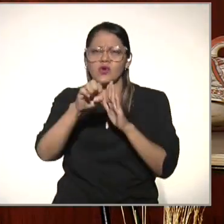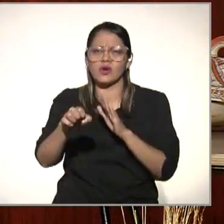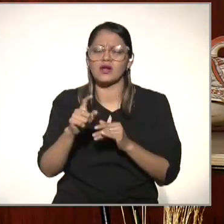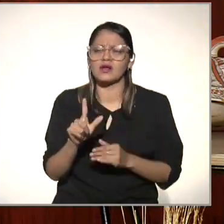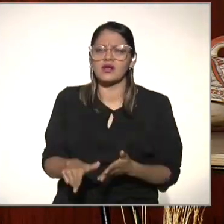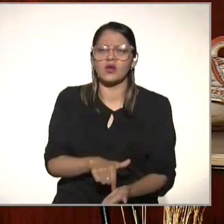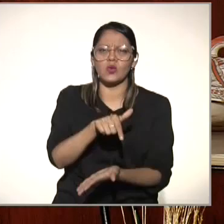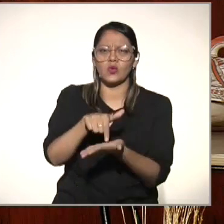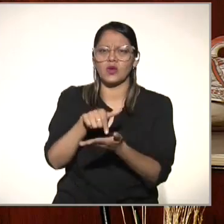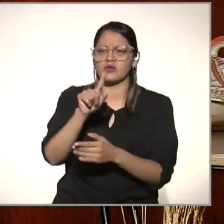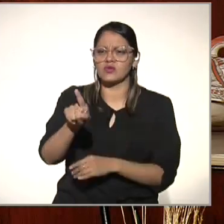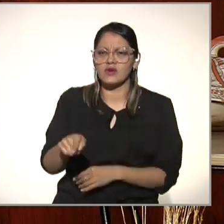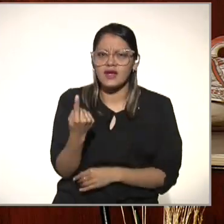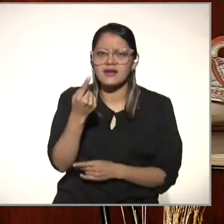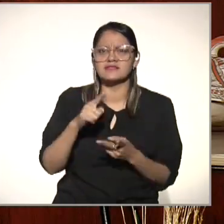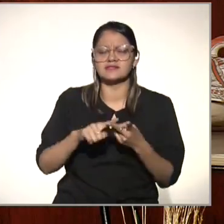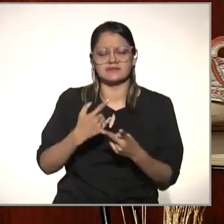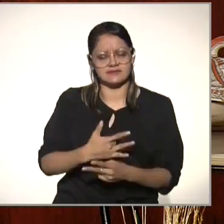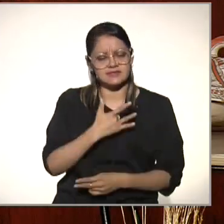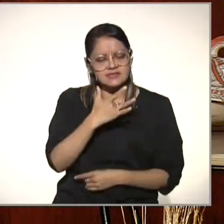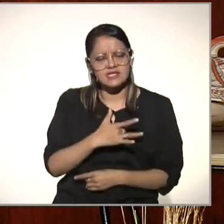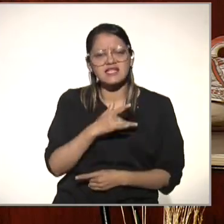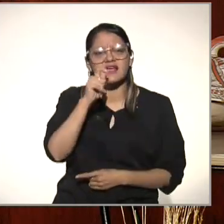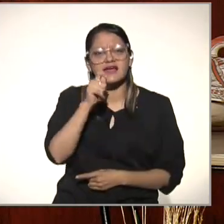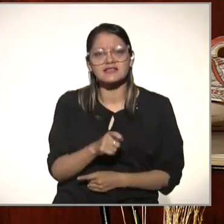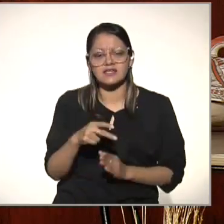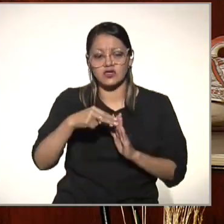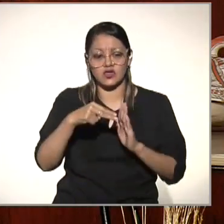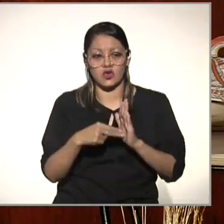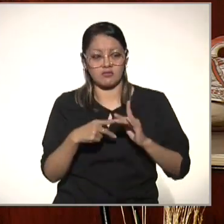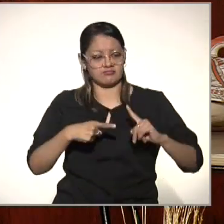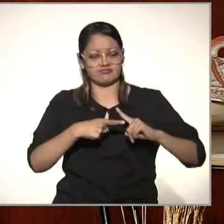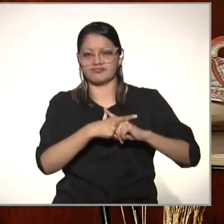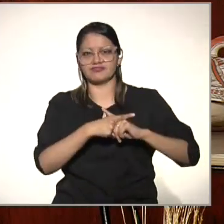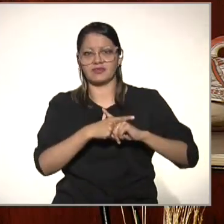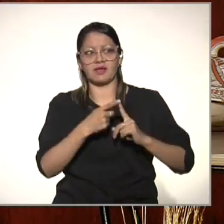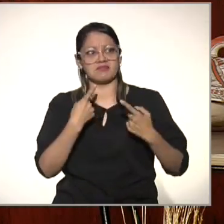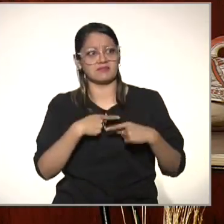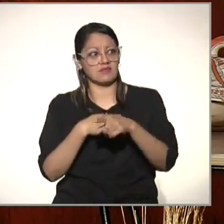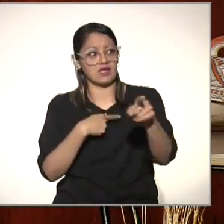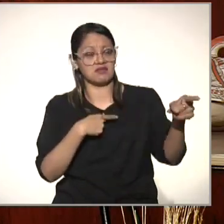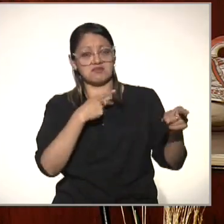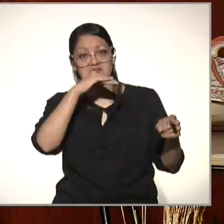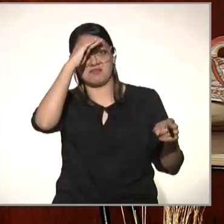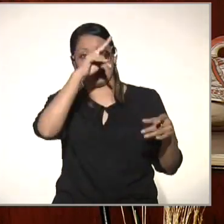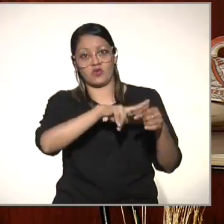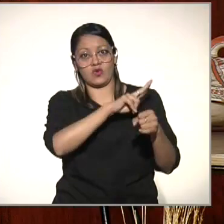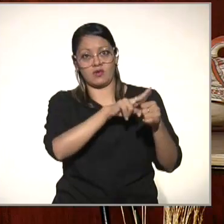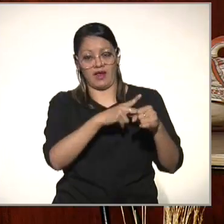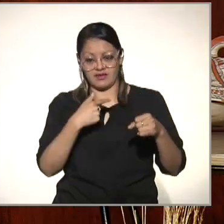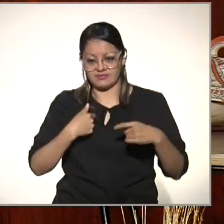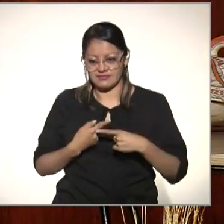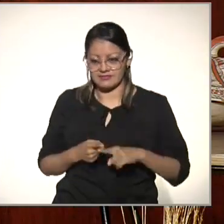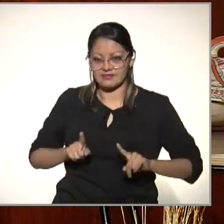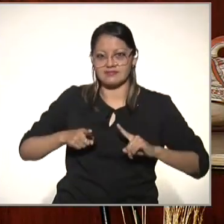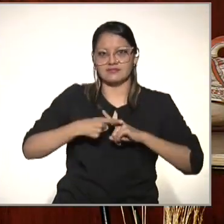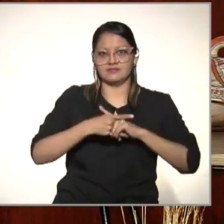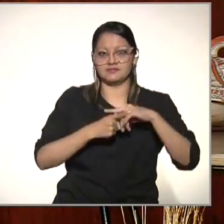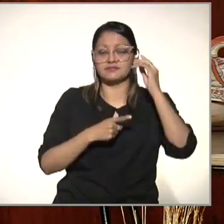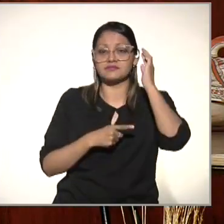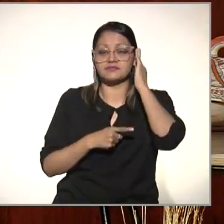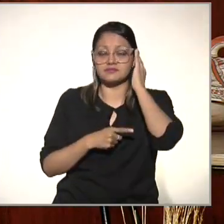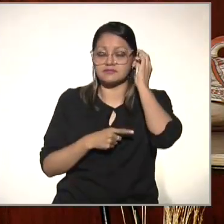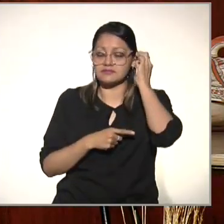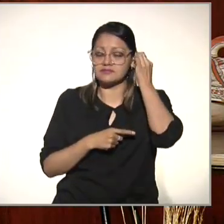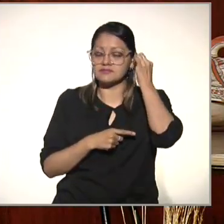en el que lo que eres, lo que sientes es ir contra la norma, ir contra lo que la gente considera normal y eso hace víctimas de